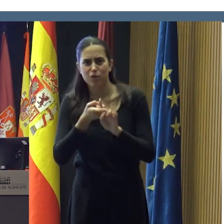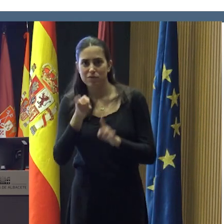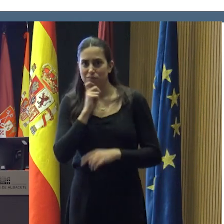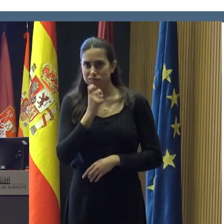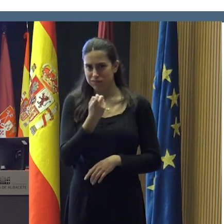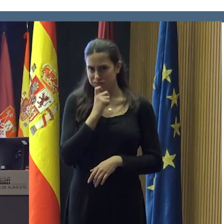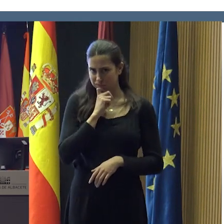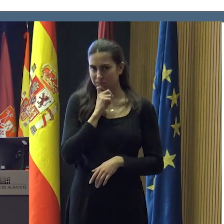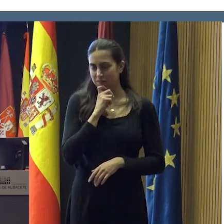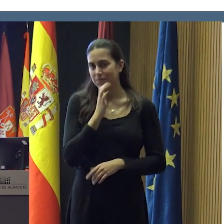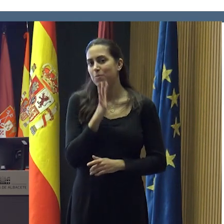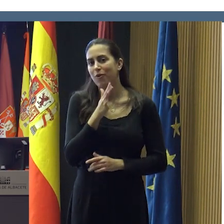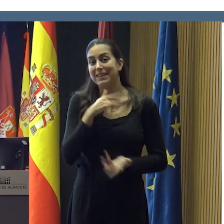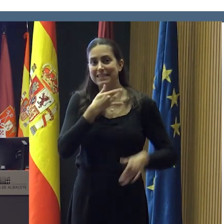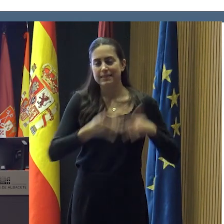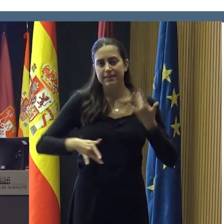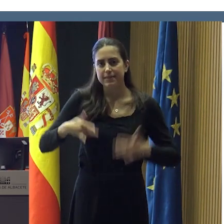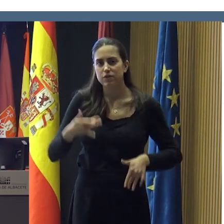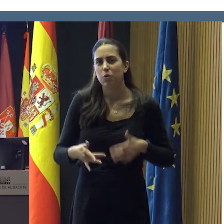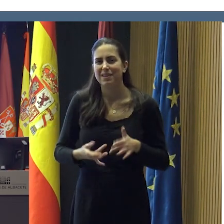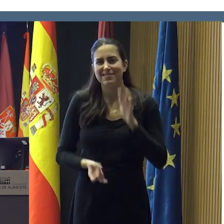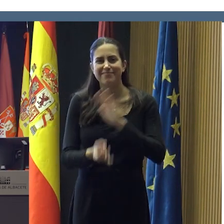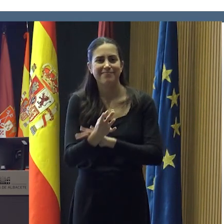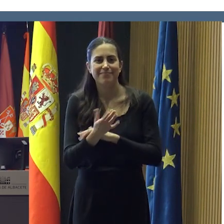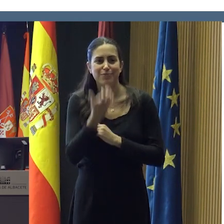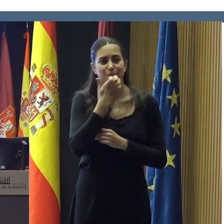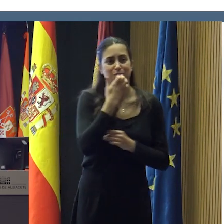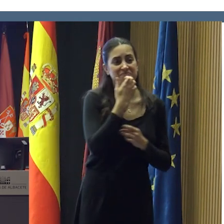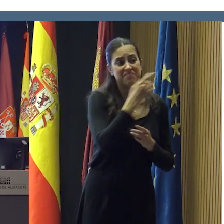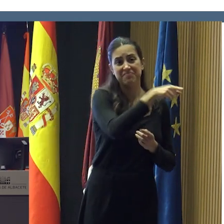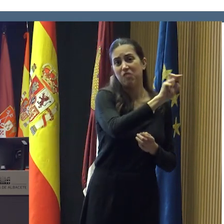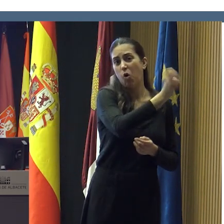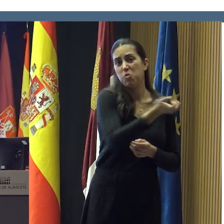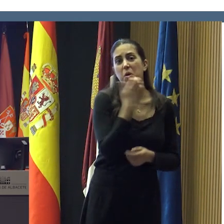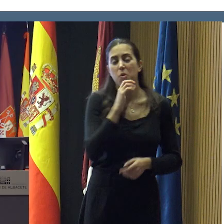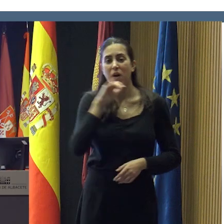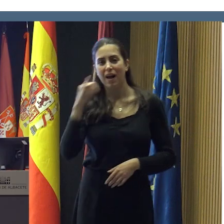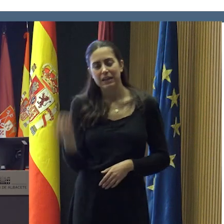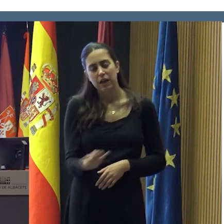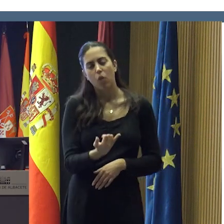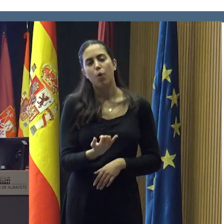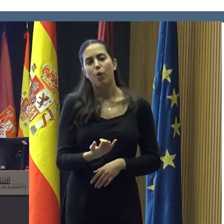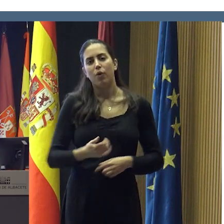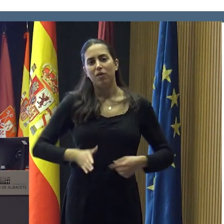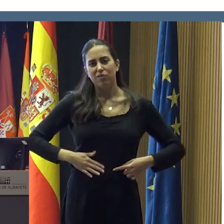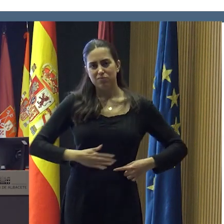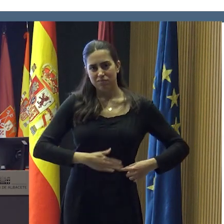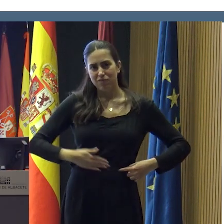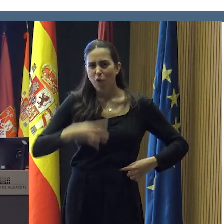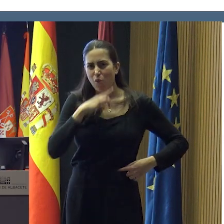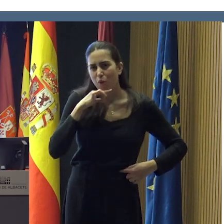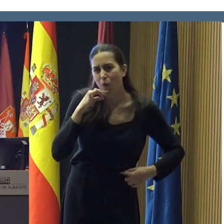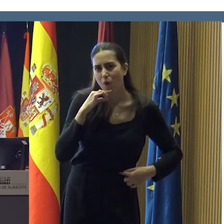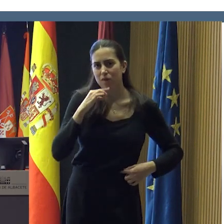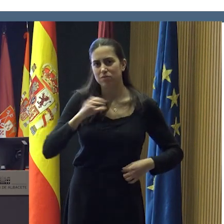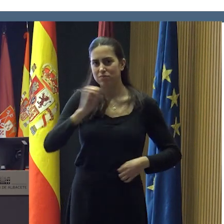porque los síntomas que va a provocar se parecen a cualquier otra cosa. Cansancio, dolor abdominal o de